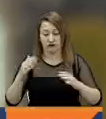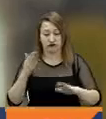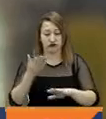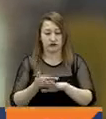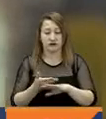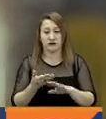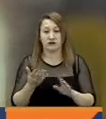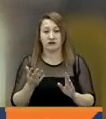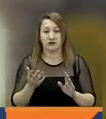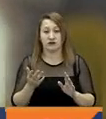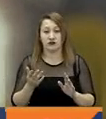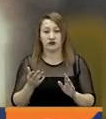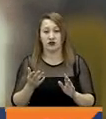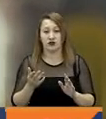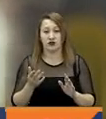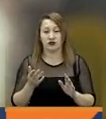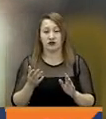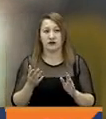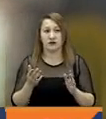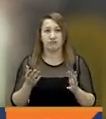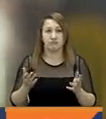simplemente como una manera